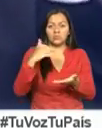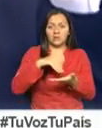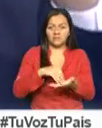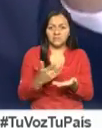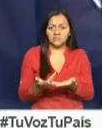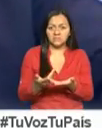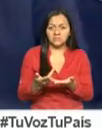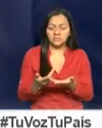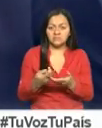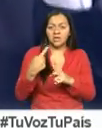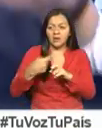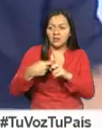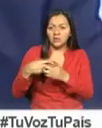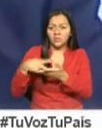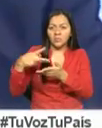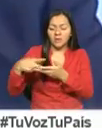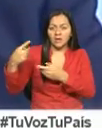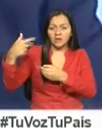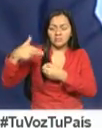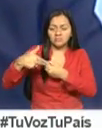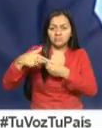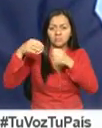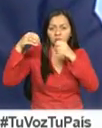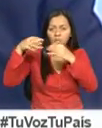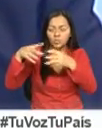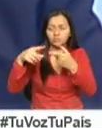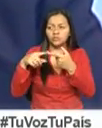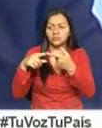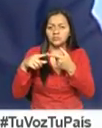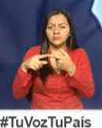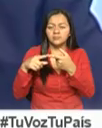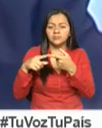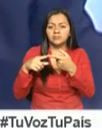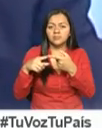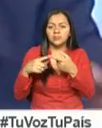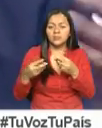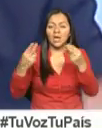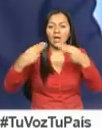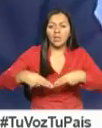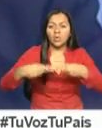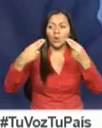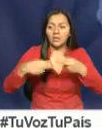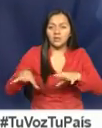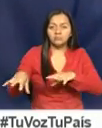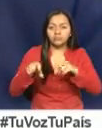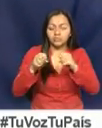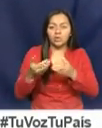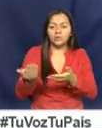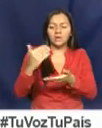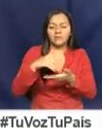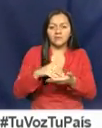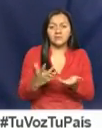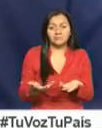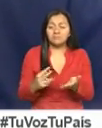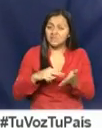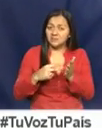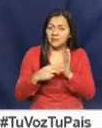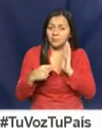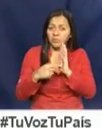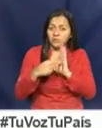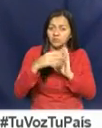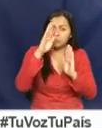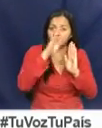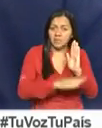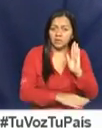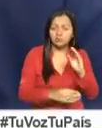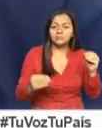barcazas en lugar de hidroeléctrica, volver a tomarse las aduanas, prohibido olvidar, pues, reducir los impuestos